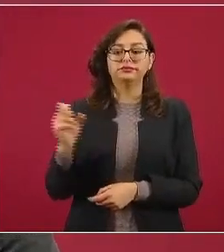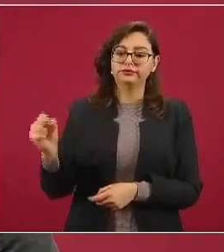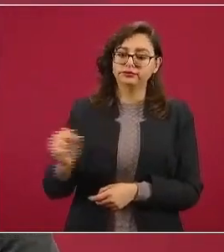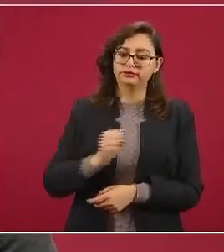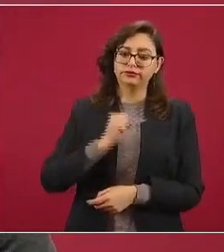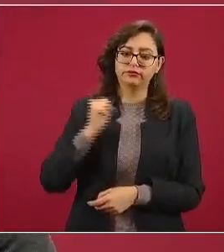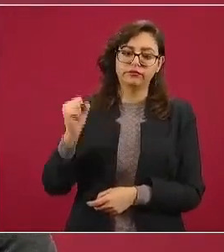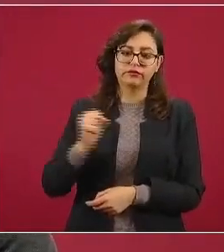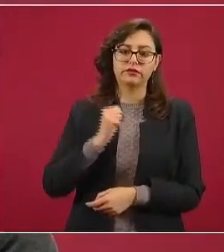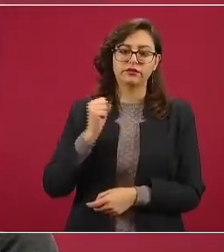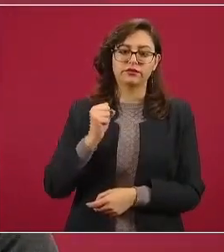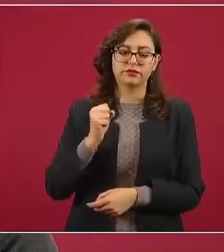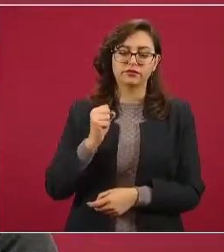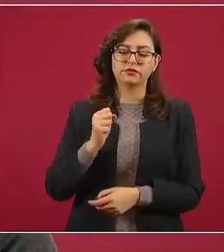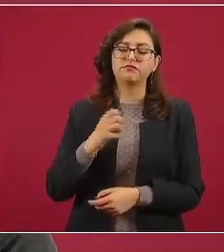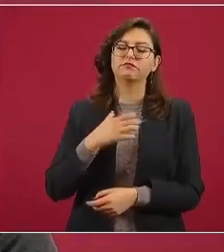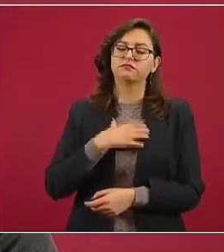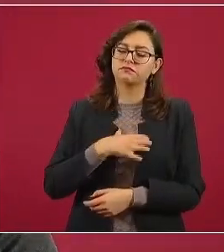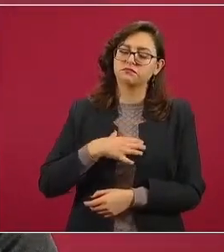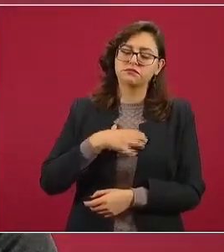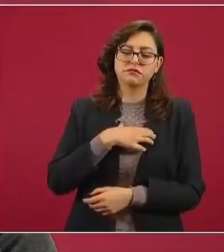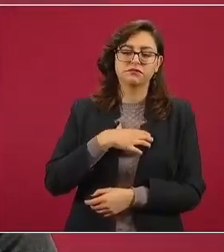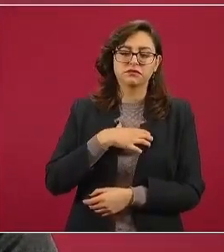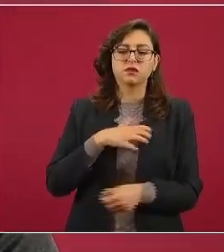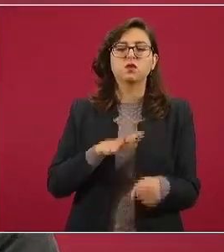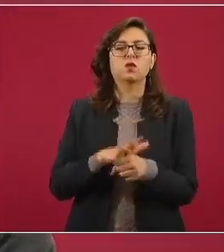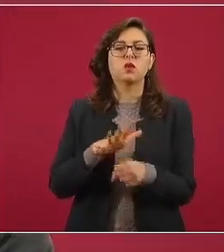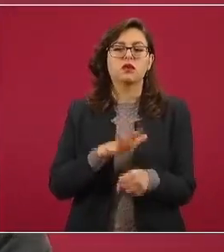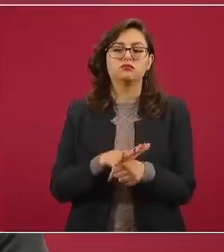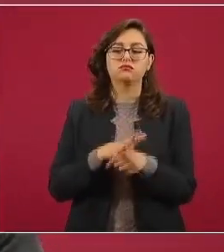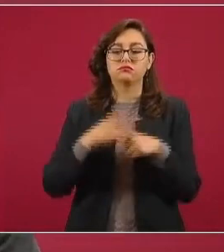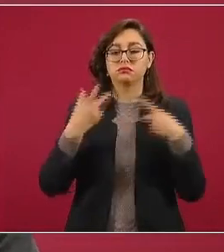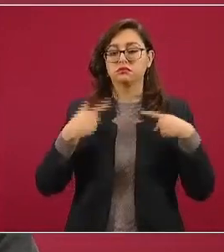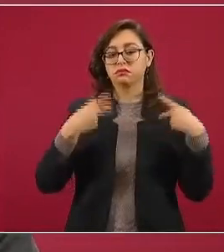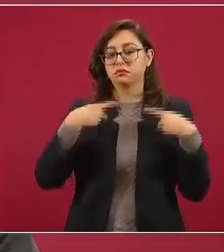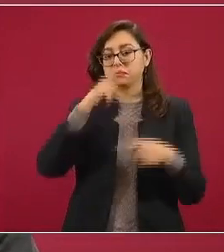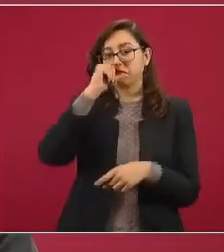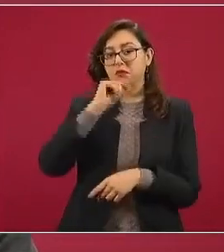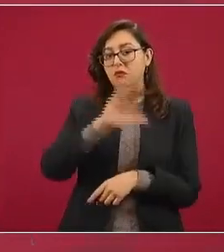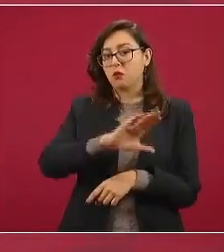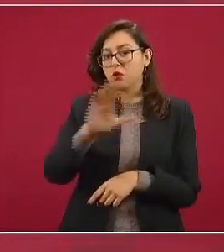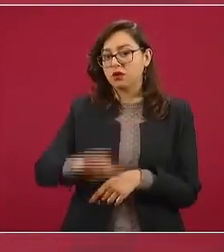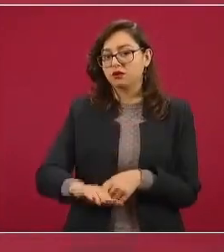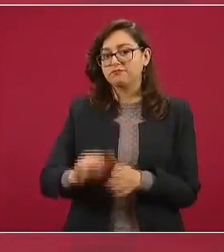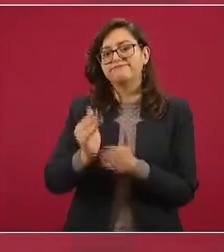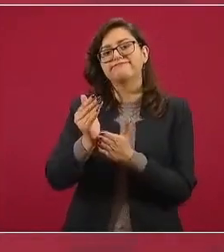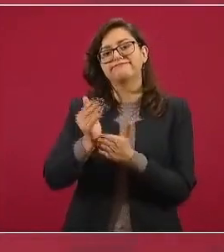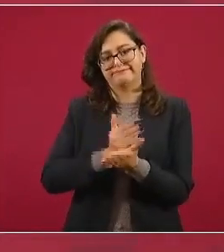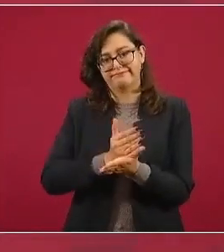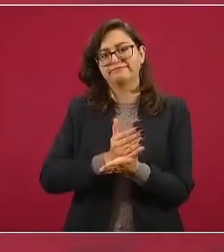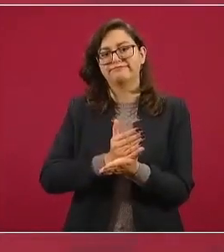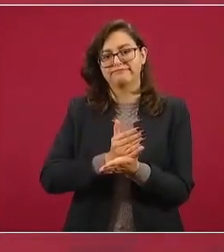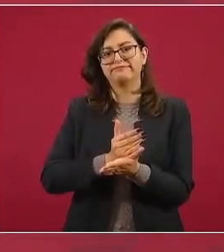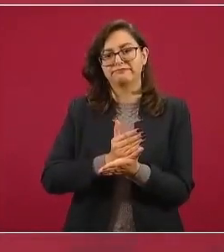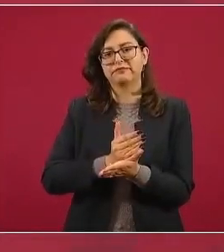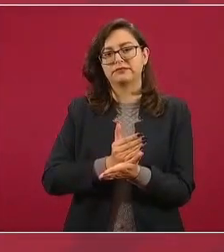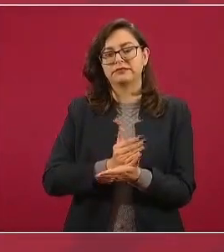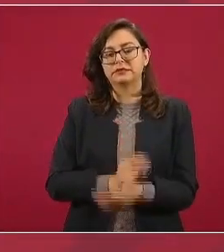hay menos fallecimientos. Y ese es el propósito. O sea,